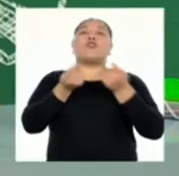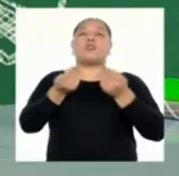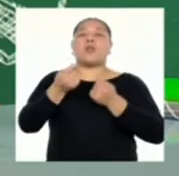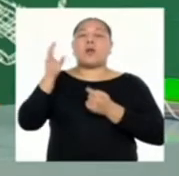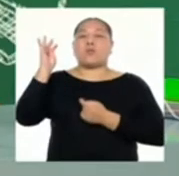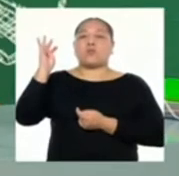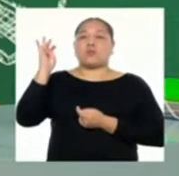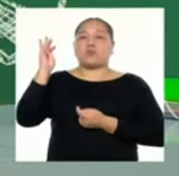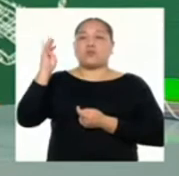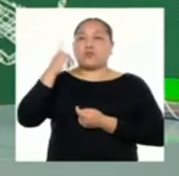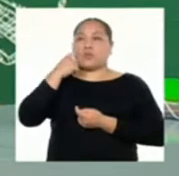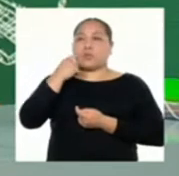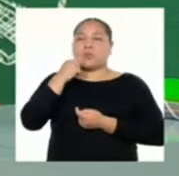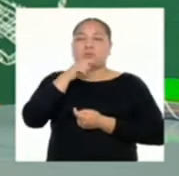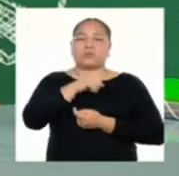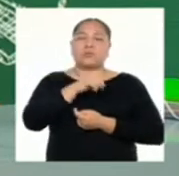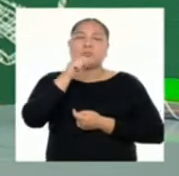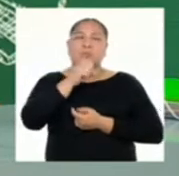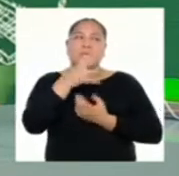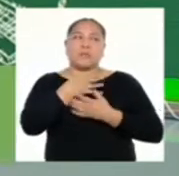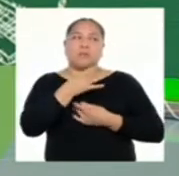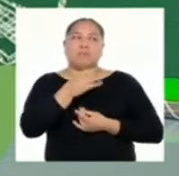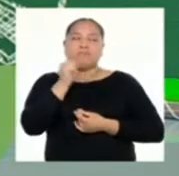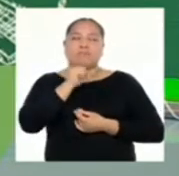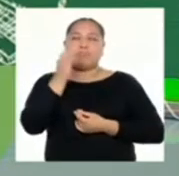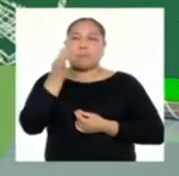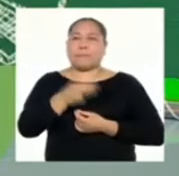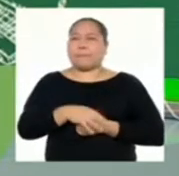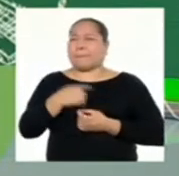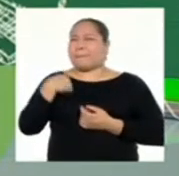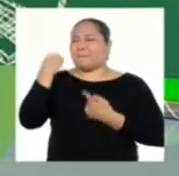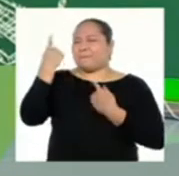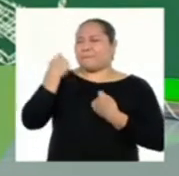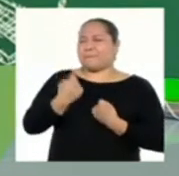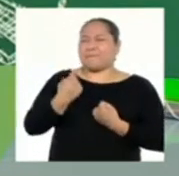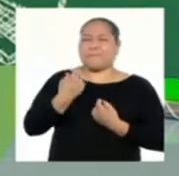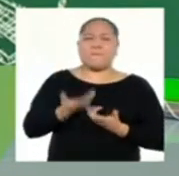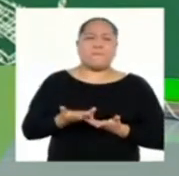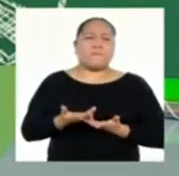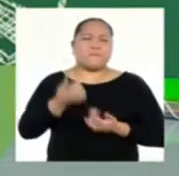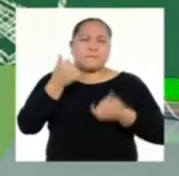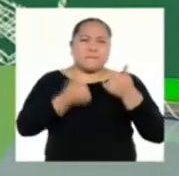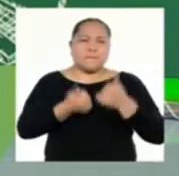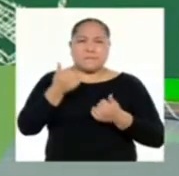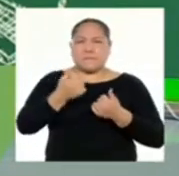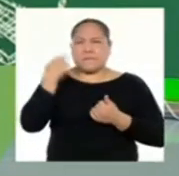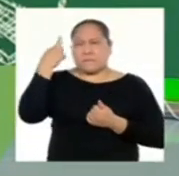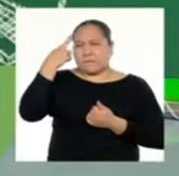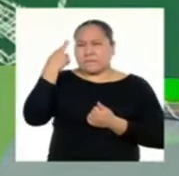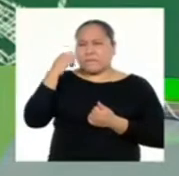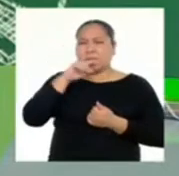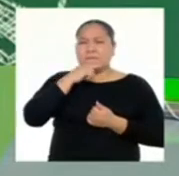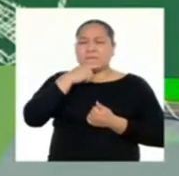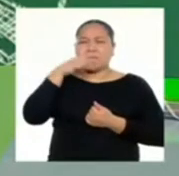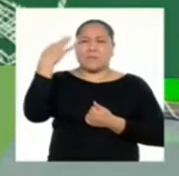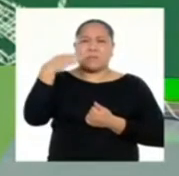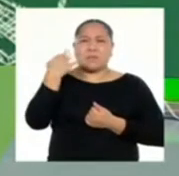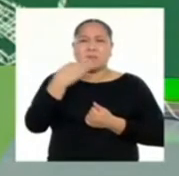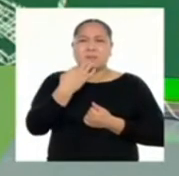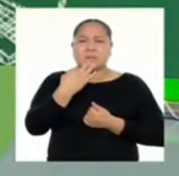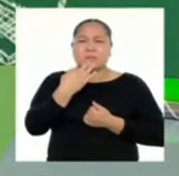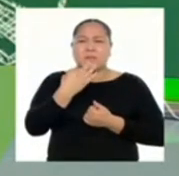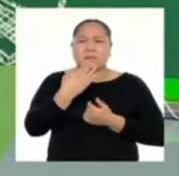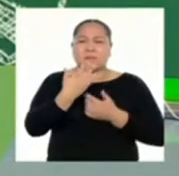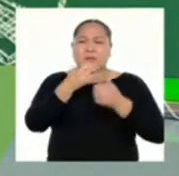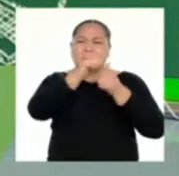esposo. Interesante y cierto, pero me pregunto, ¿cuáles son las razones por las que las mujeres siempre debían estar a la